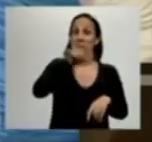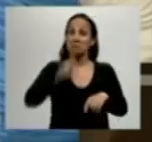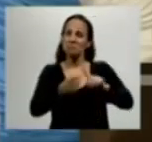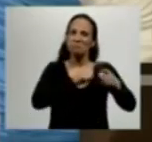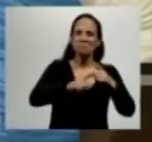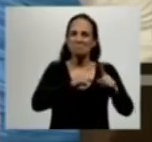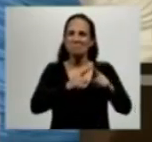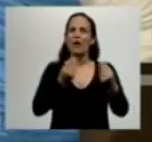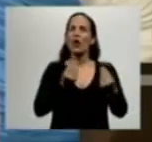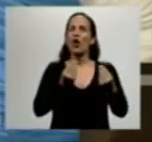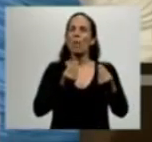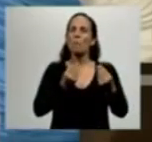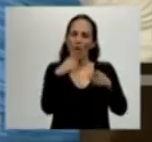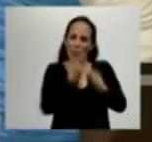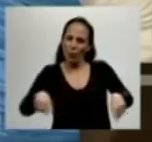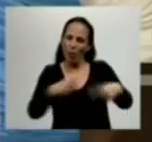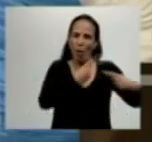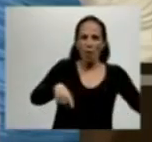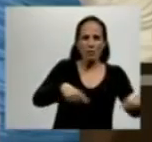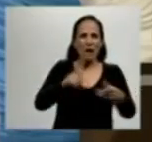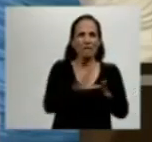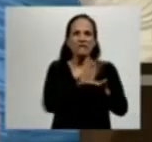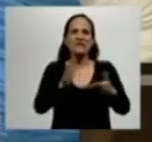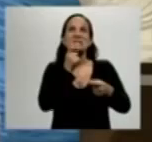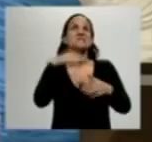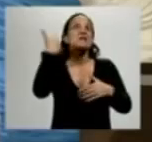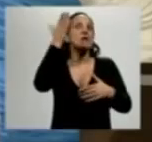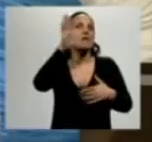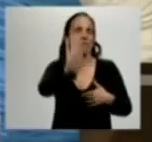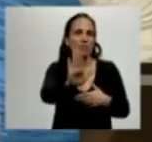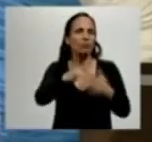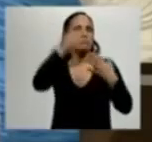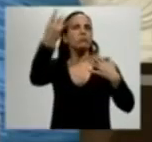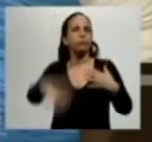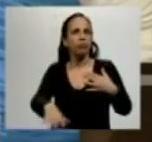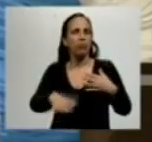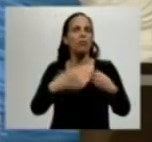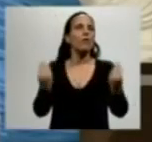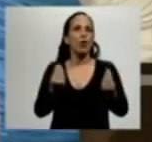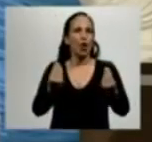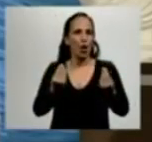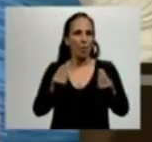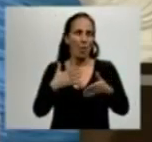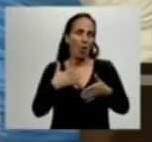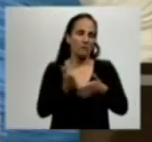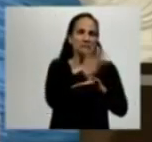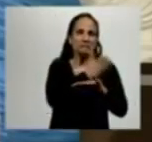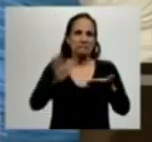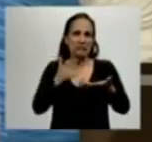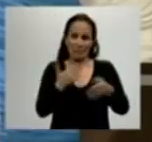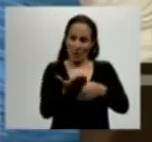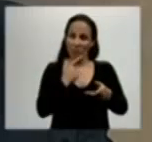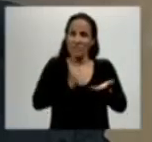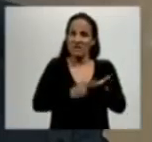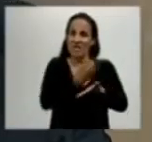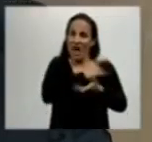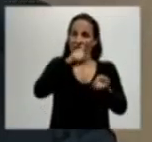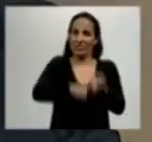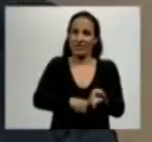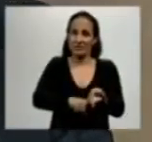cómo se van a dividir los bienes en el caso de que haya un divorcio al momento o antes de contraer matrimonio.